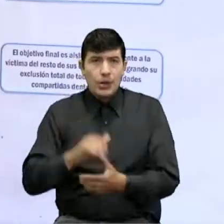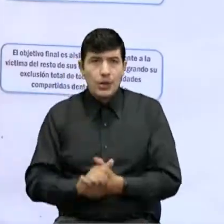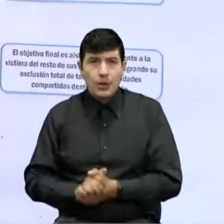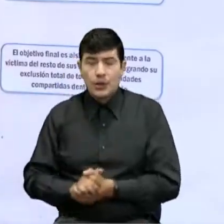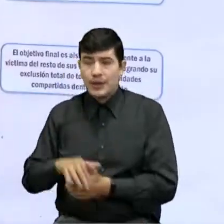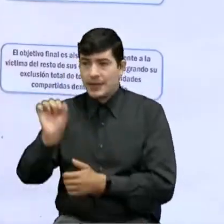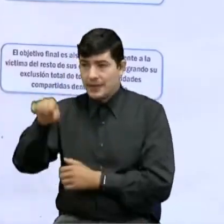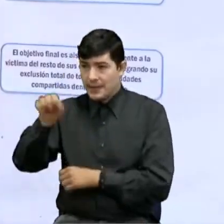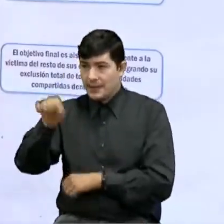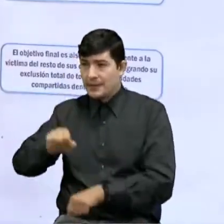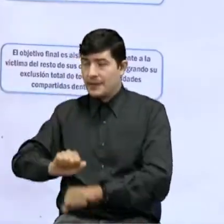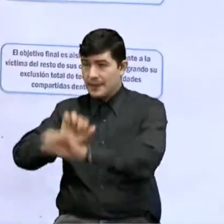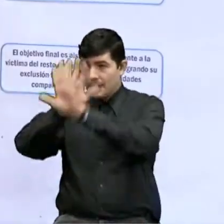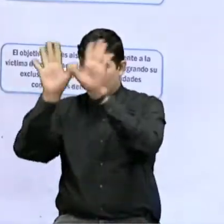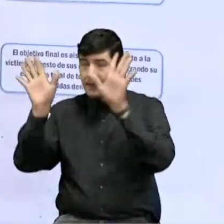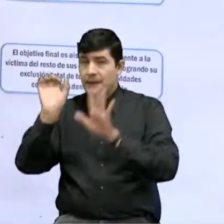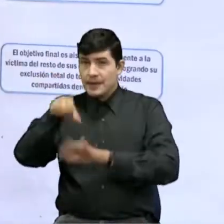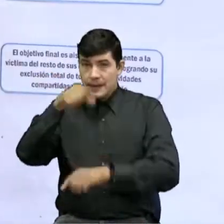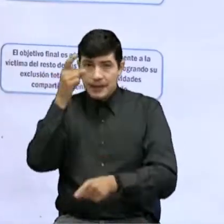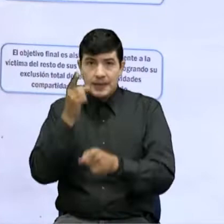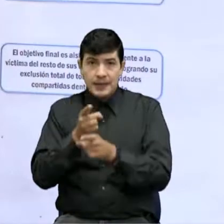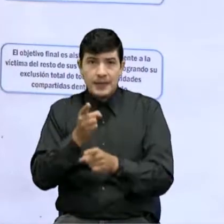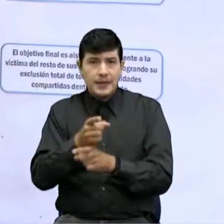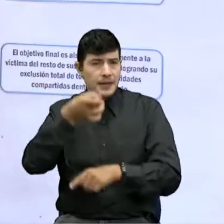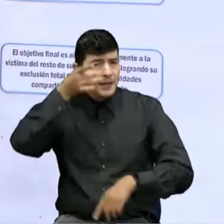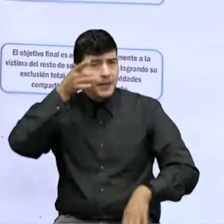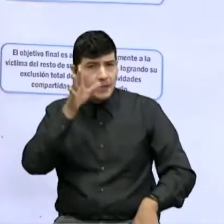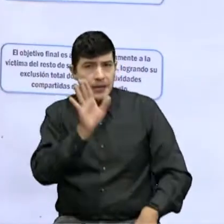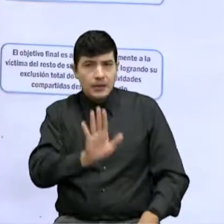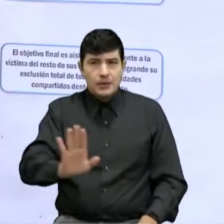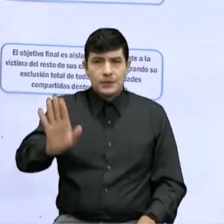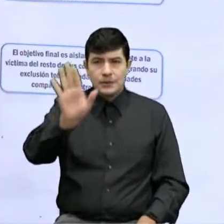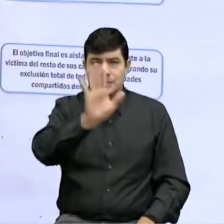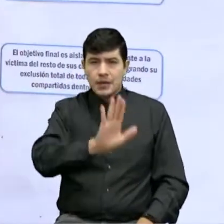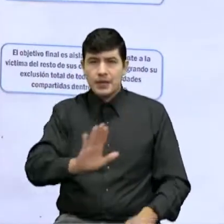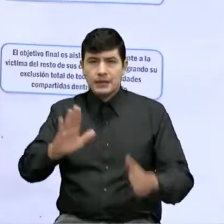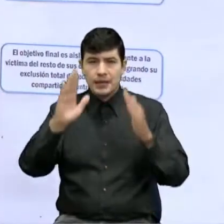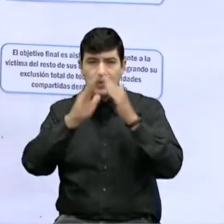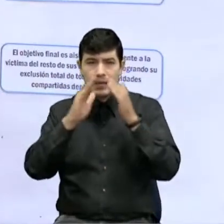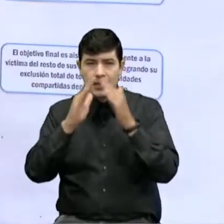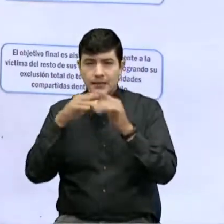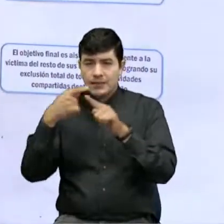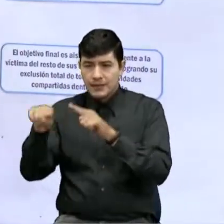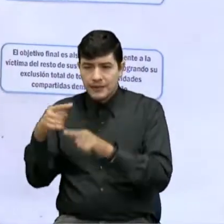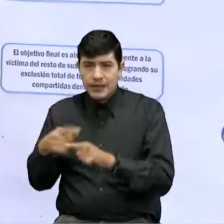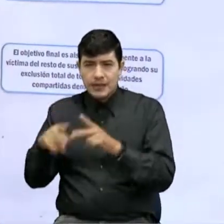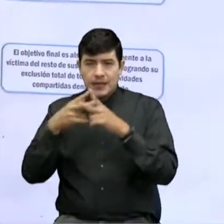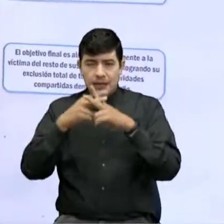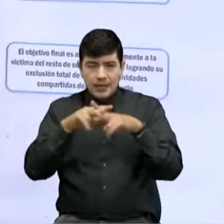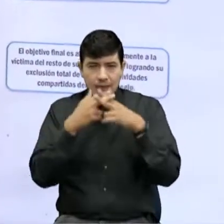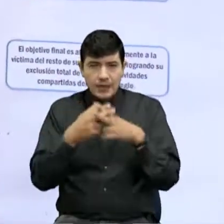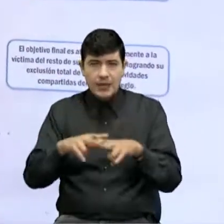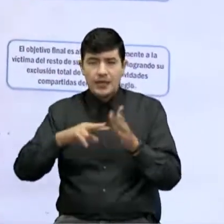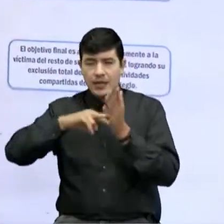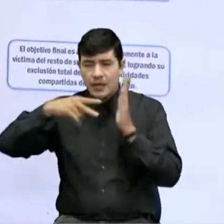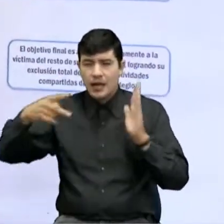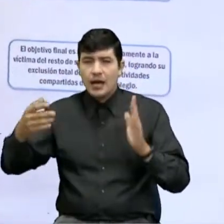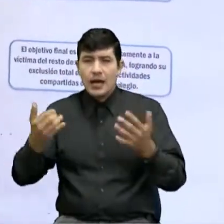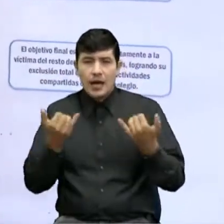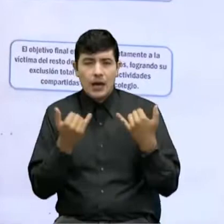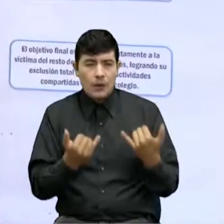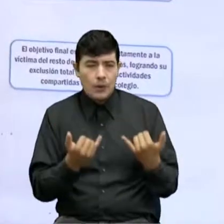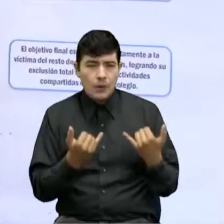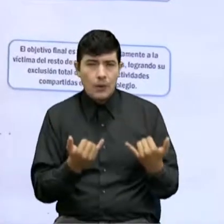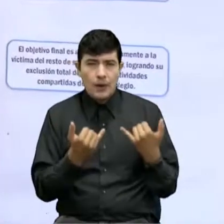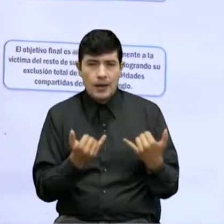claro, porque a pesar de que de pronto ustedes en casa tienen muchas herramientas tecnológicas, ahorita con el boom de los